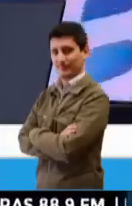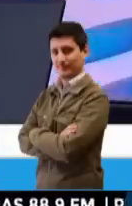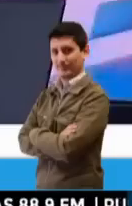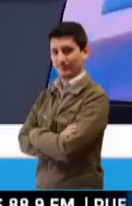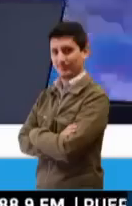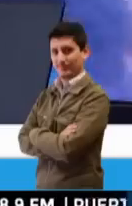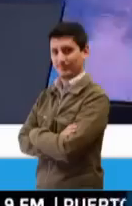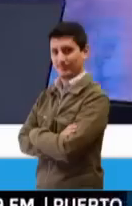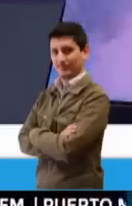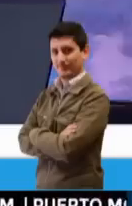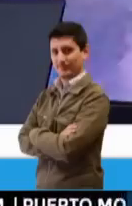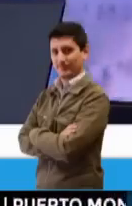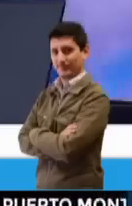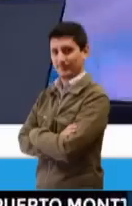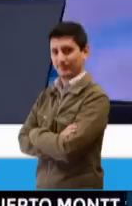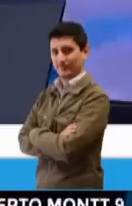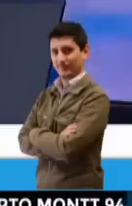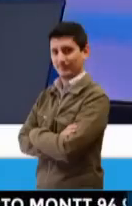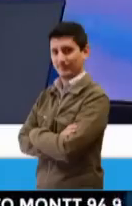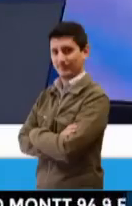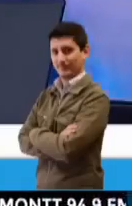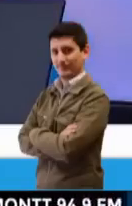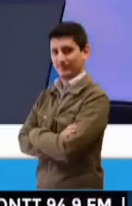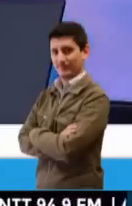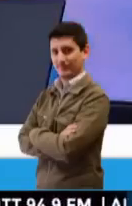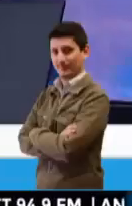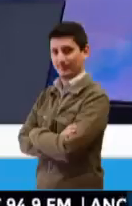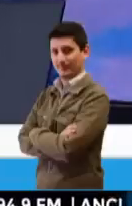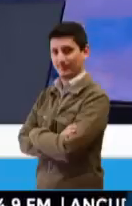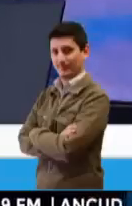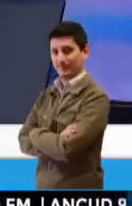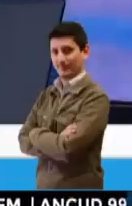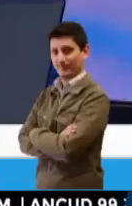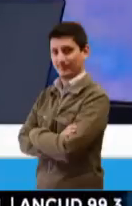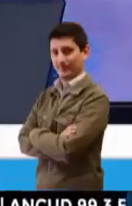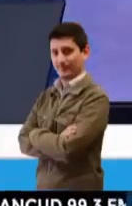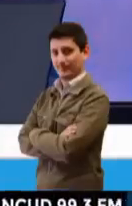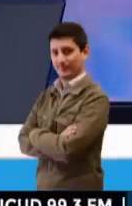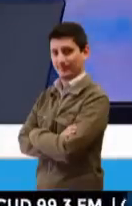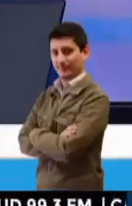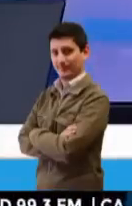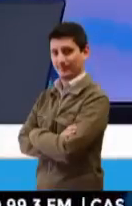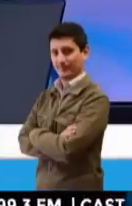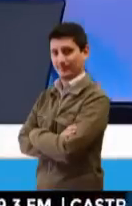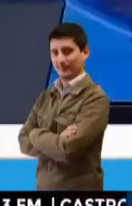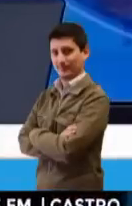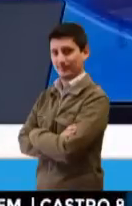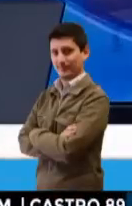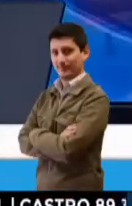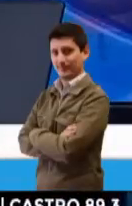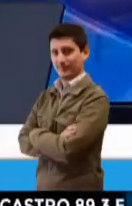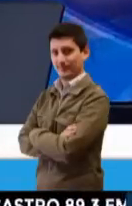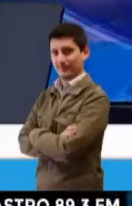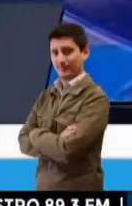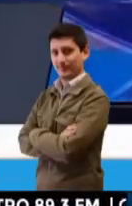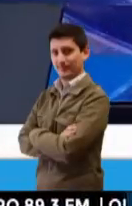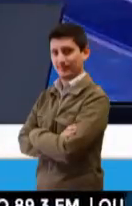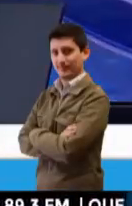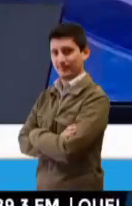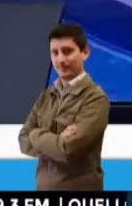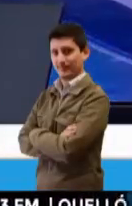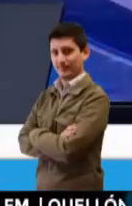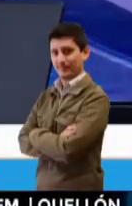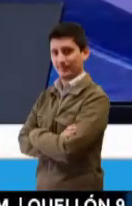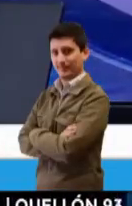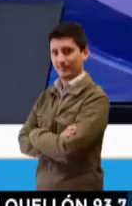muy, muy relevante. Aparte de eso, está el que se menciona este caso, que es terrible. A mí por eso me conmociona y me